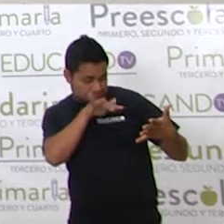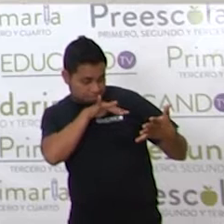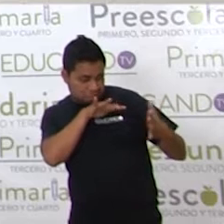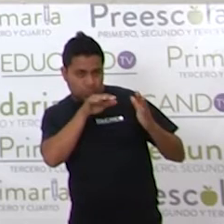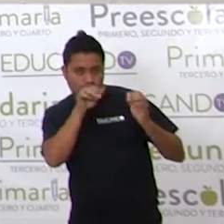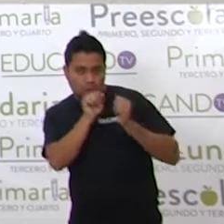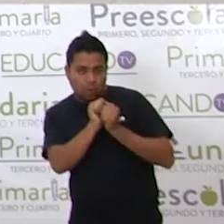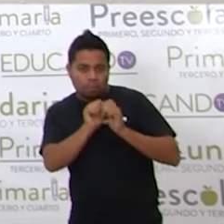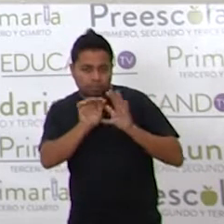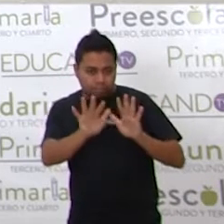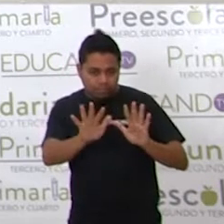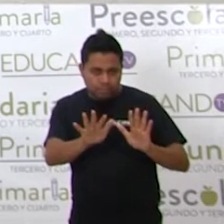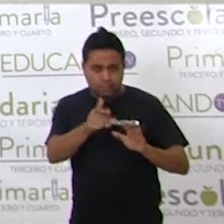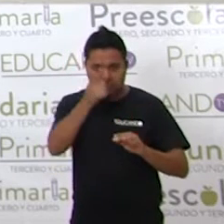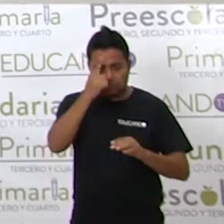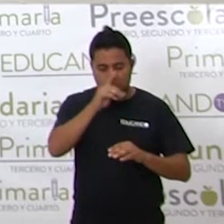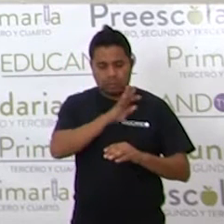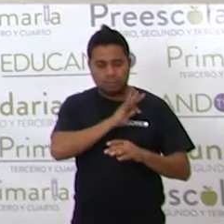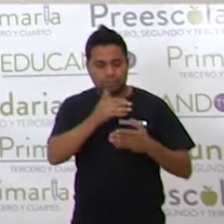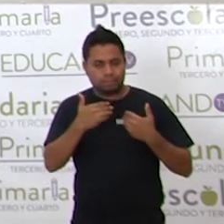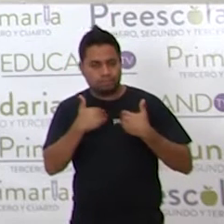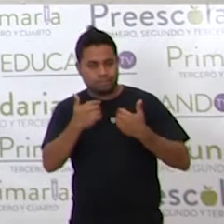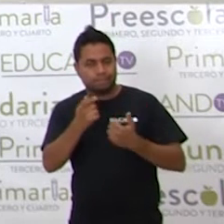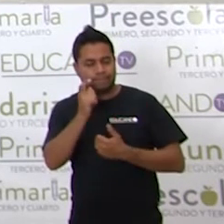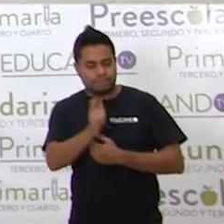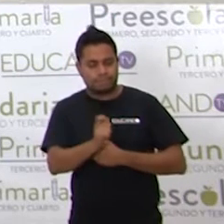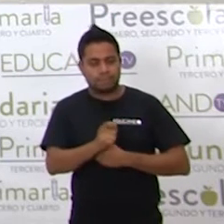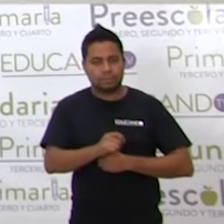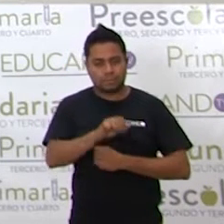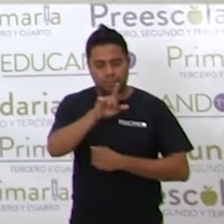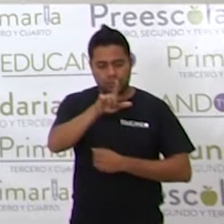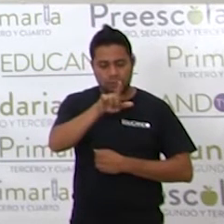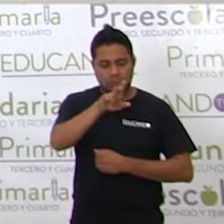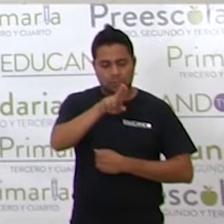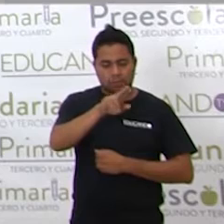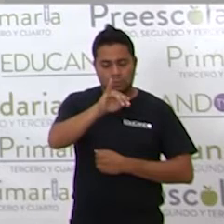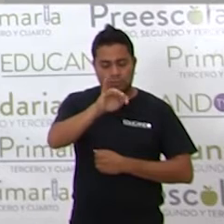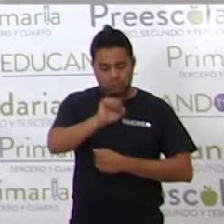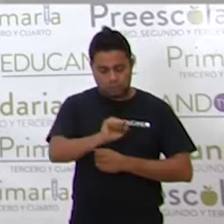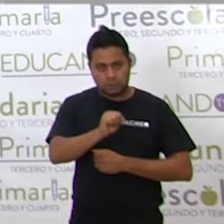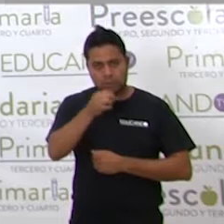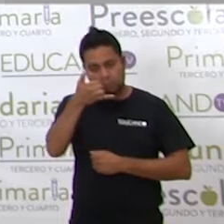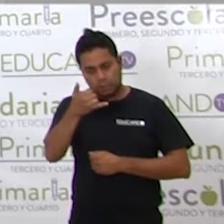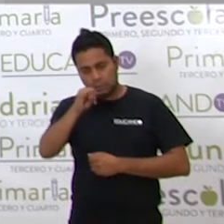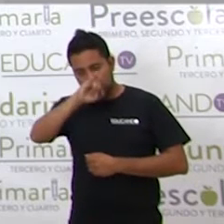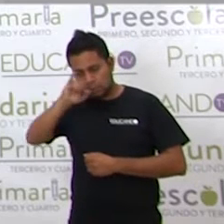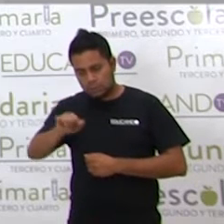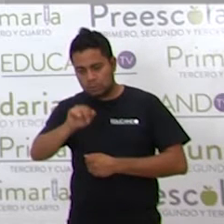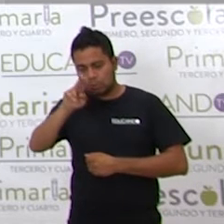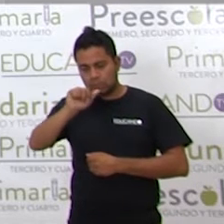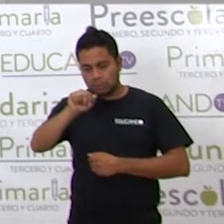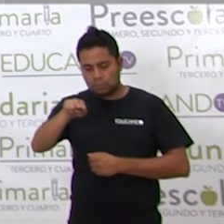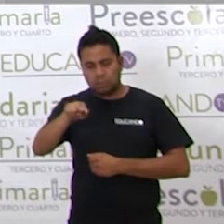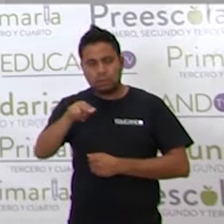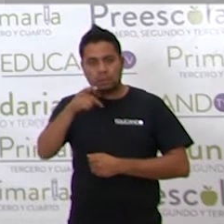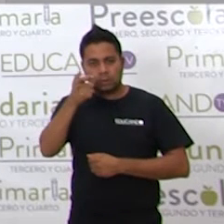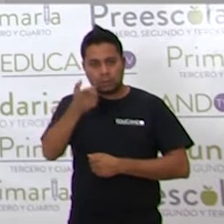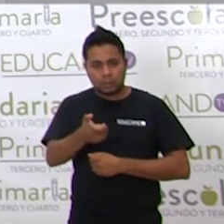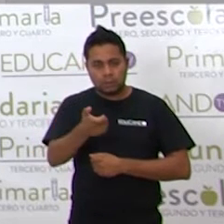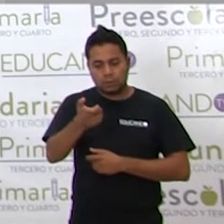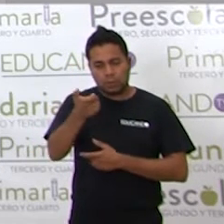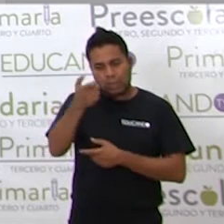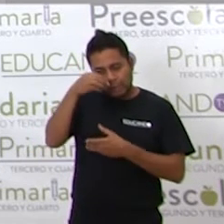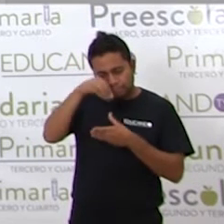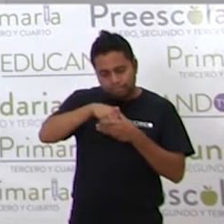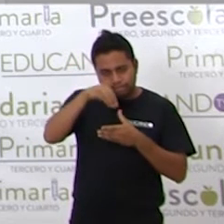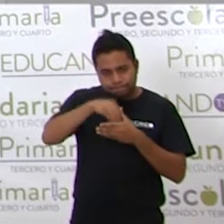comprender perfectamente. Luis y Juan están ahorrando dinero para comprarse un libro que